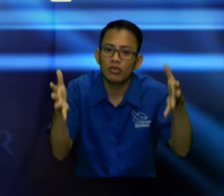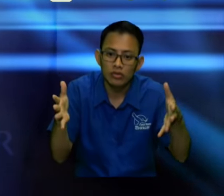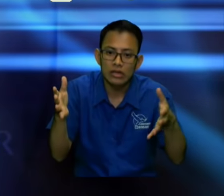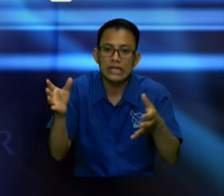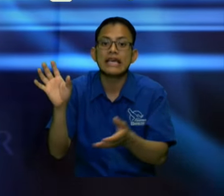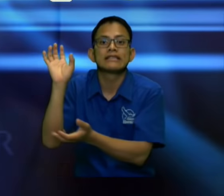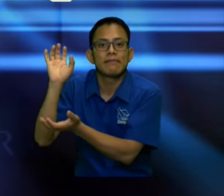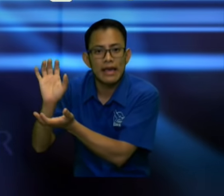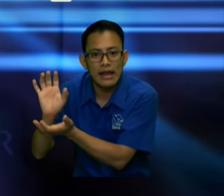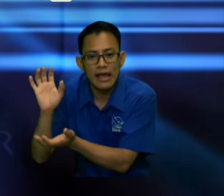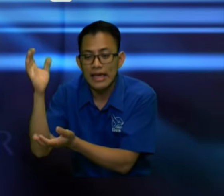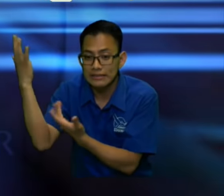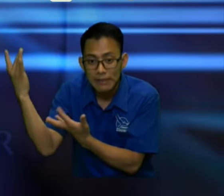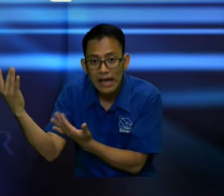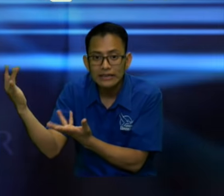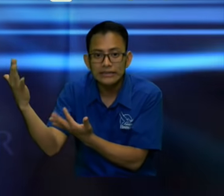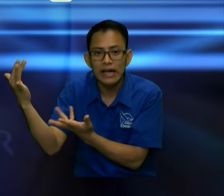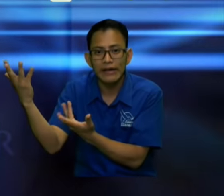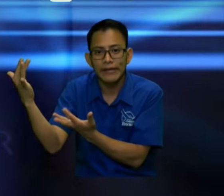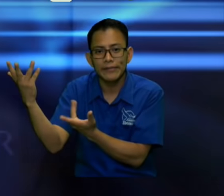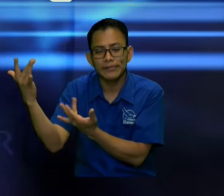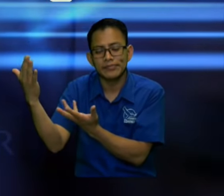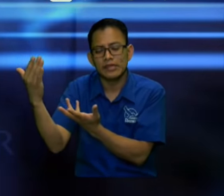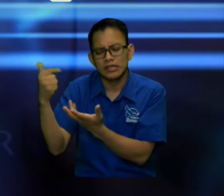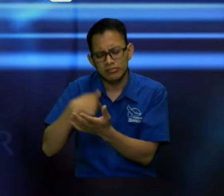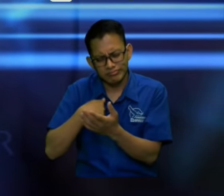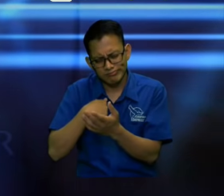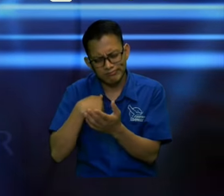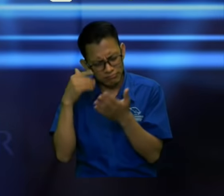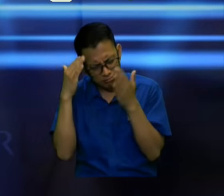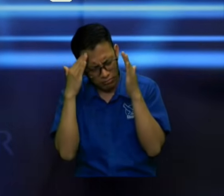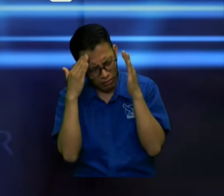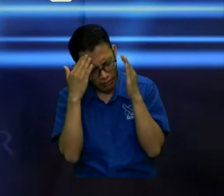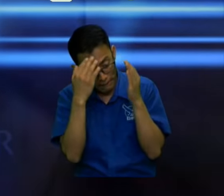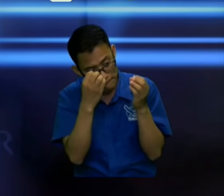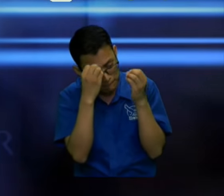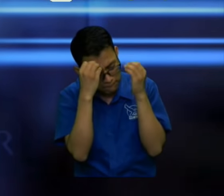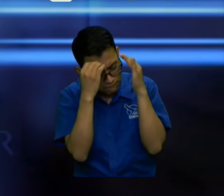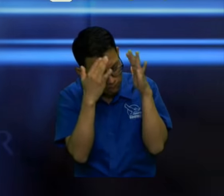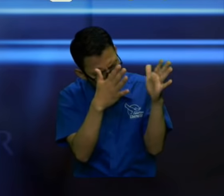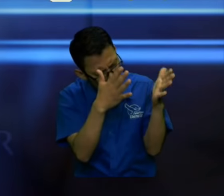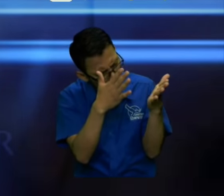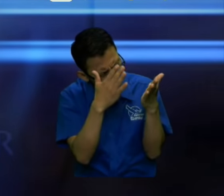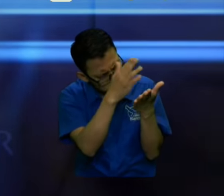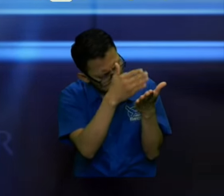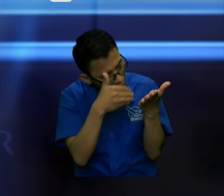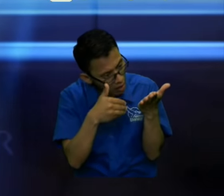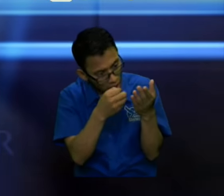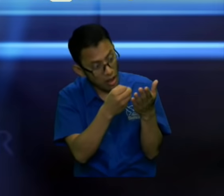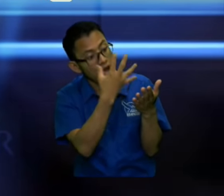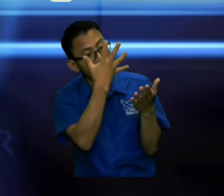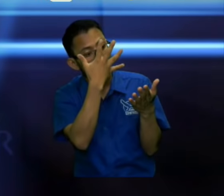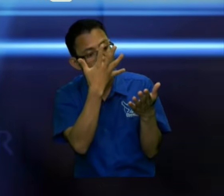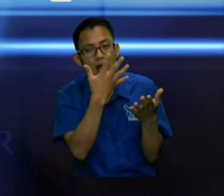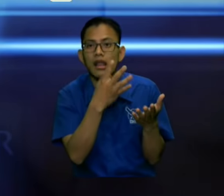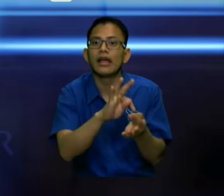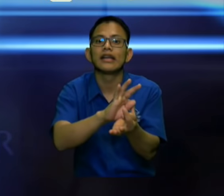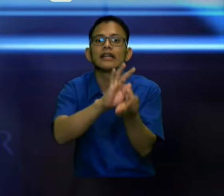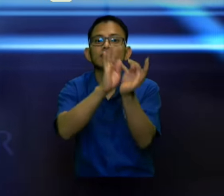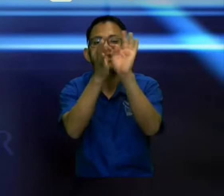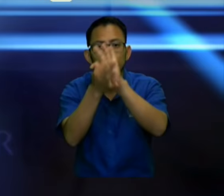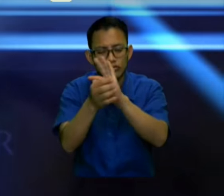esperanza. Pero me llama mucho la atención a mí la transformación. Le voy a decir por qué.